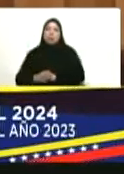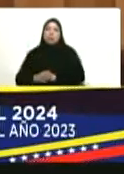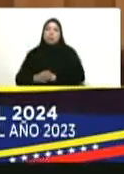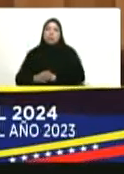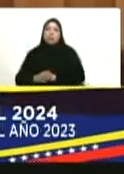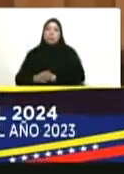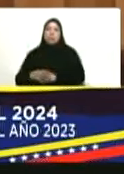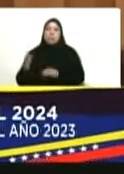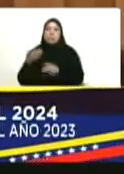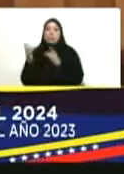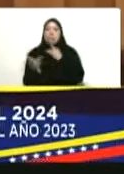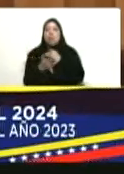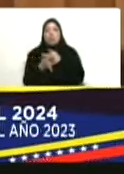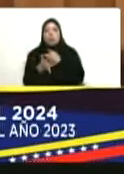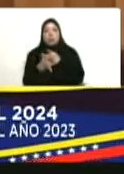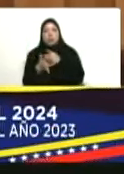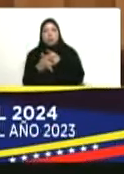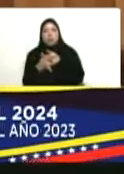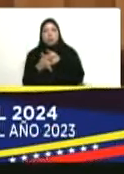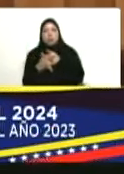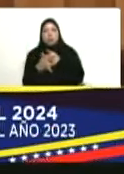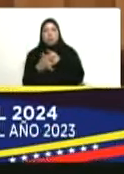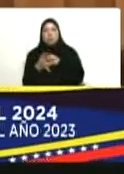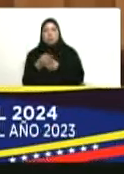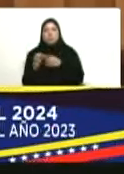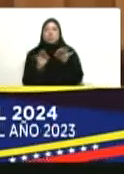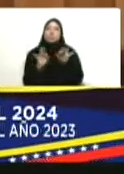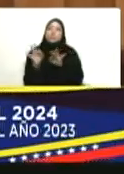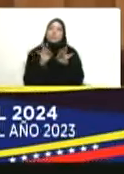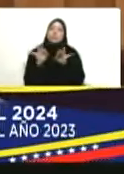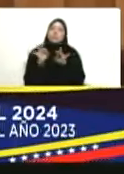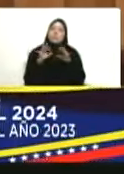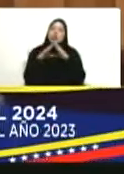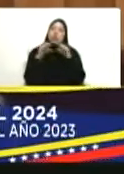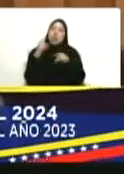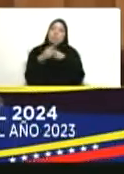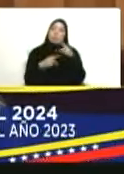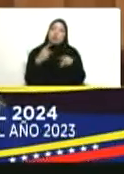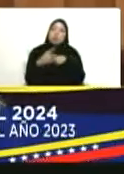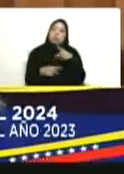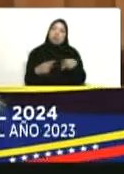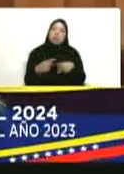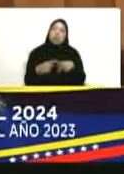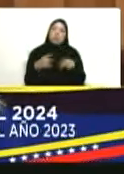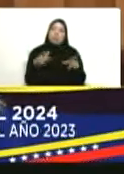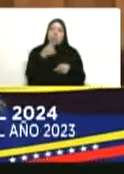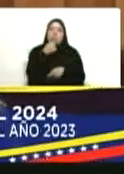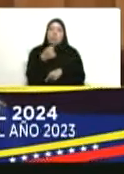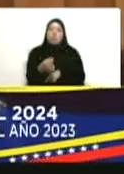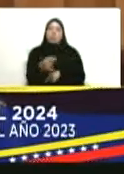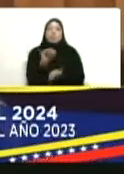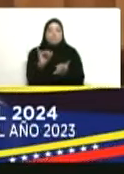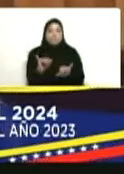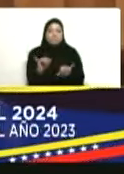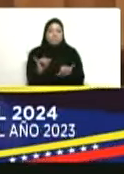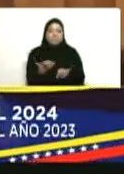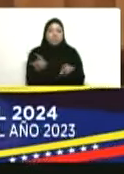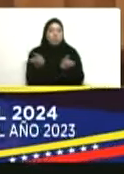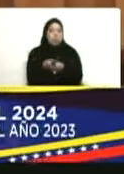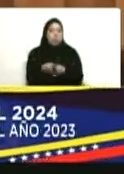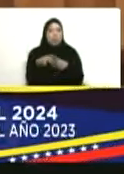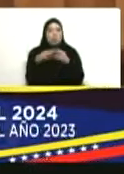de máxima tecnología y preparar todo el proceso para que el proceso pudiera seguir